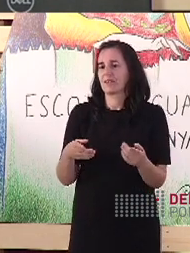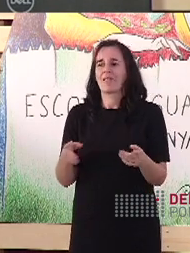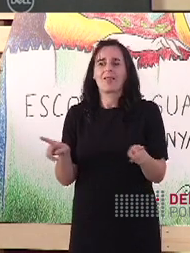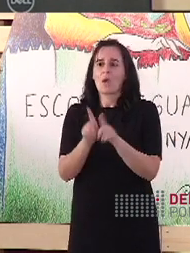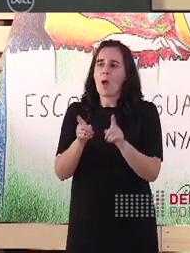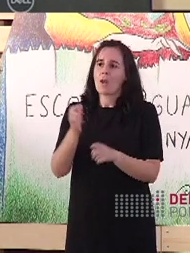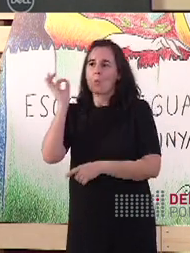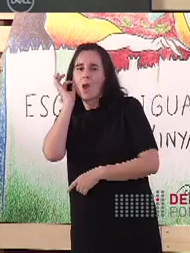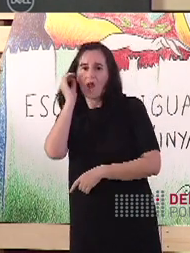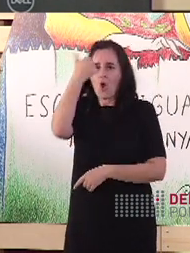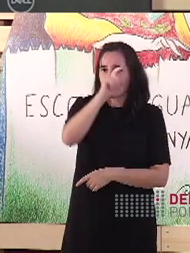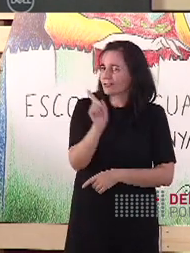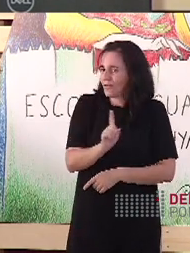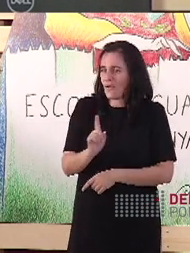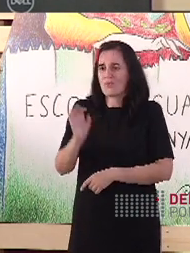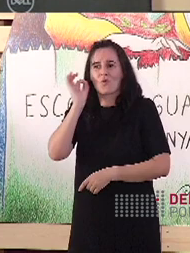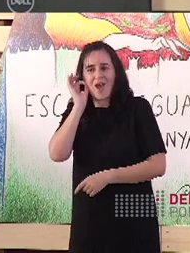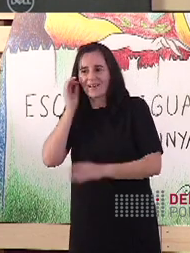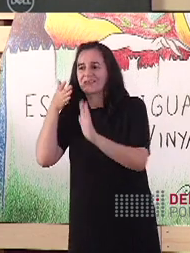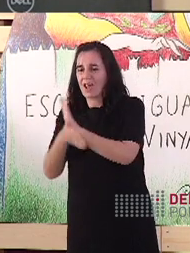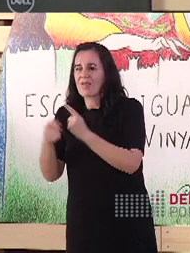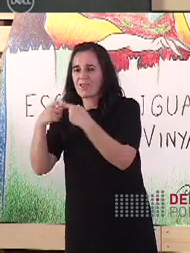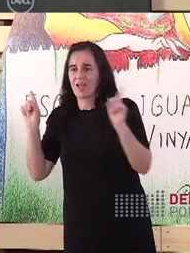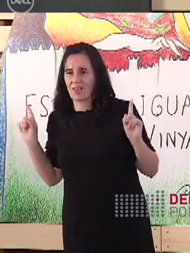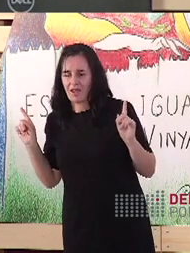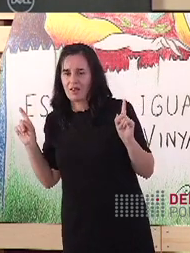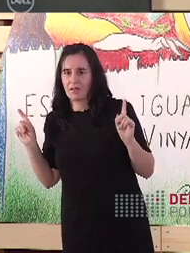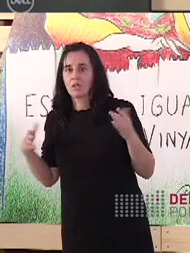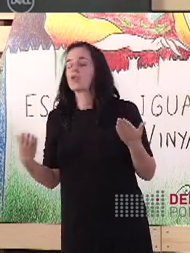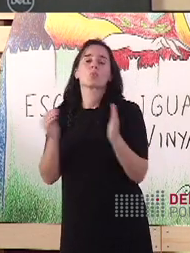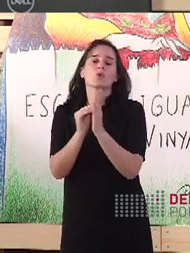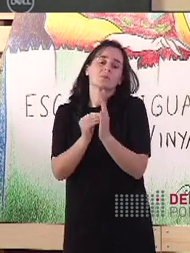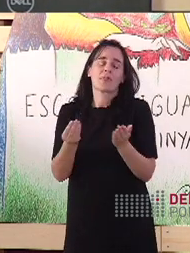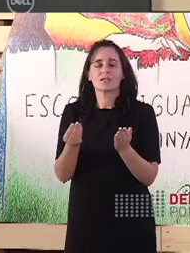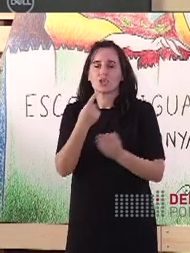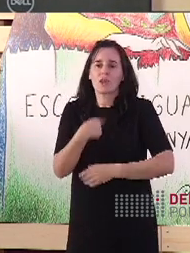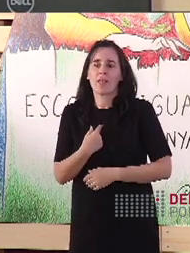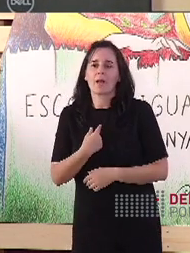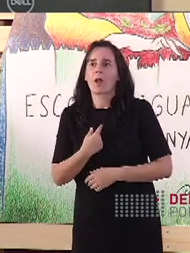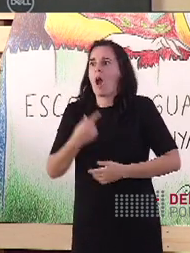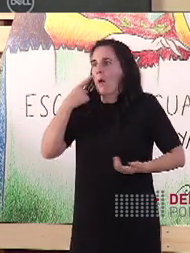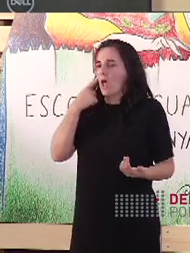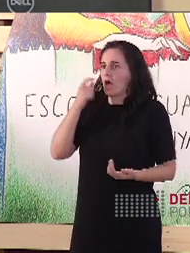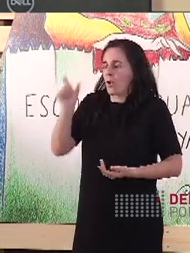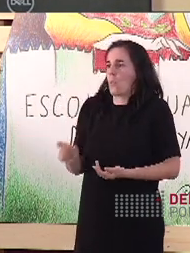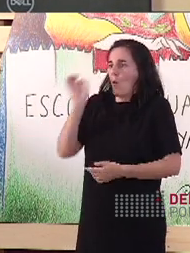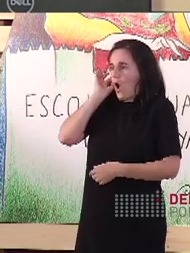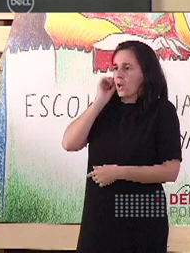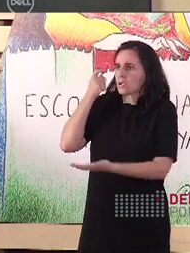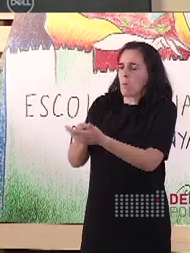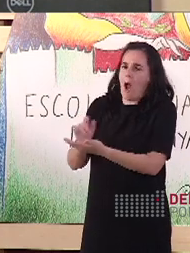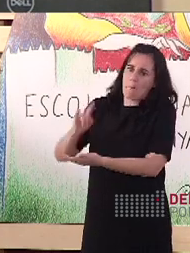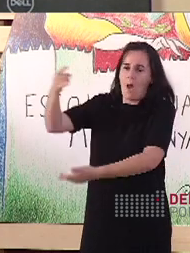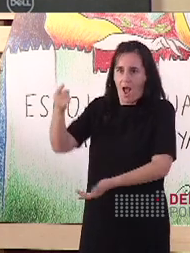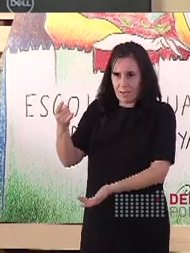que salga un hombre. No significa lo mismo. Por eso también muchas veces nos dicen, hombre, pero es que a las mujeres les pagan más. Es de las pocas profesiones